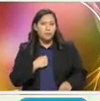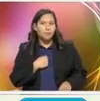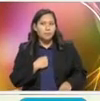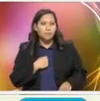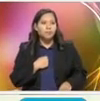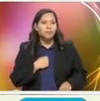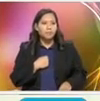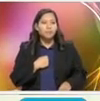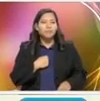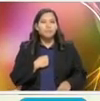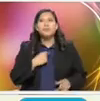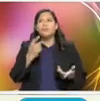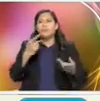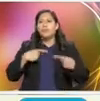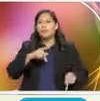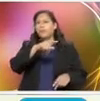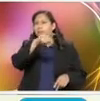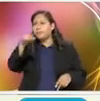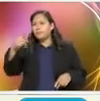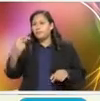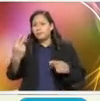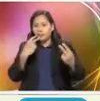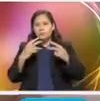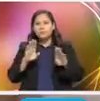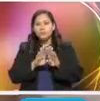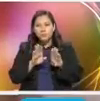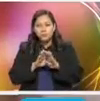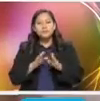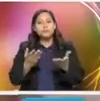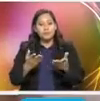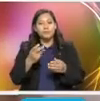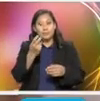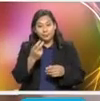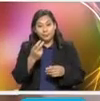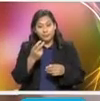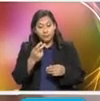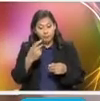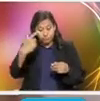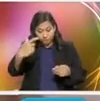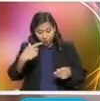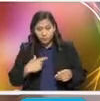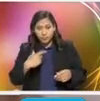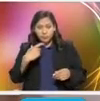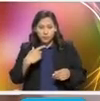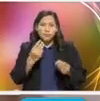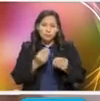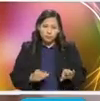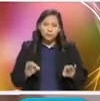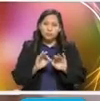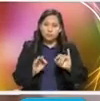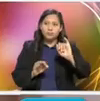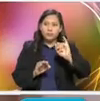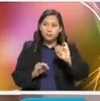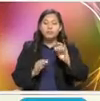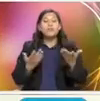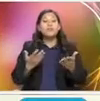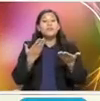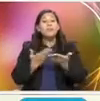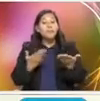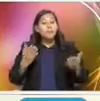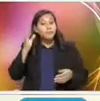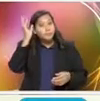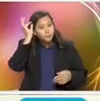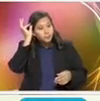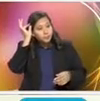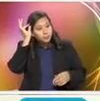que transmitimos al mundo de acuerdo a cómo nos vemos. Es por eso que la imagen también tiene su importancia. Y bueno, el